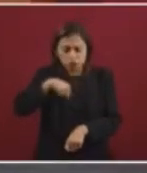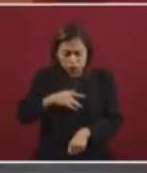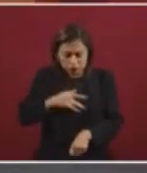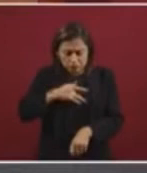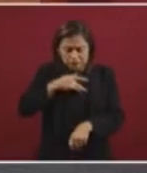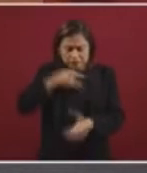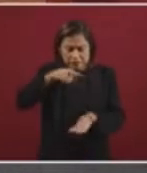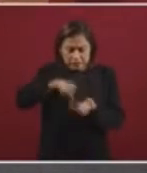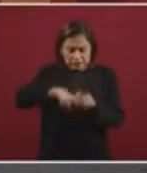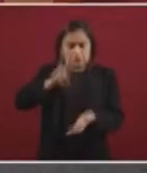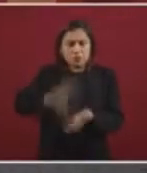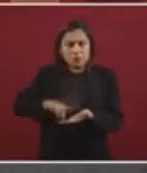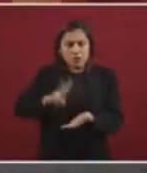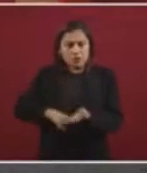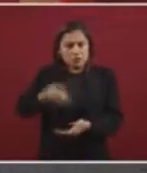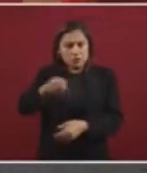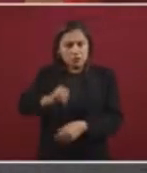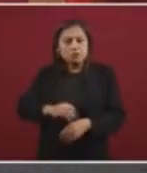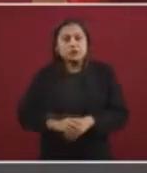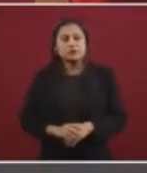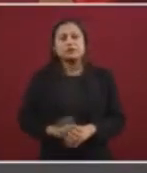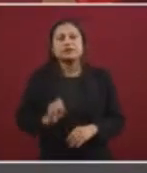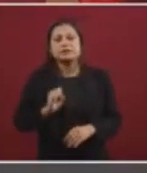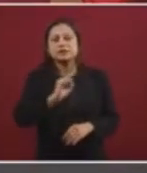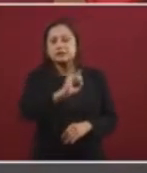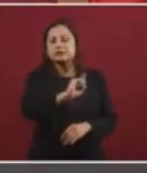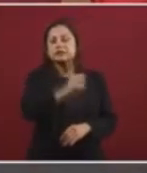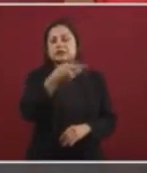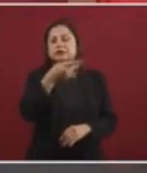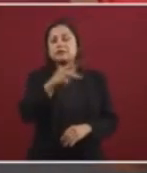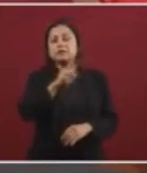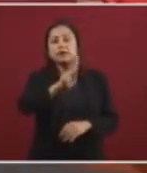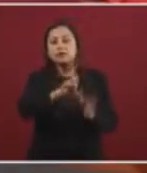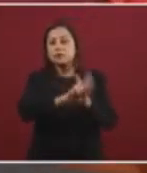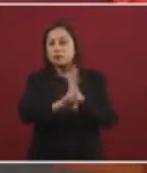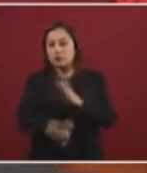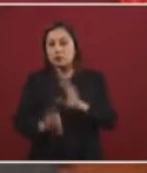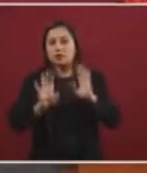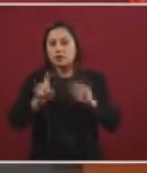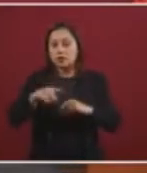Sí, señor presidente, pero, por ejemplo, algunas de las cosas que nos